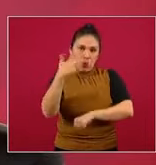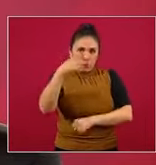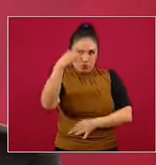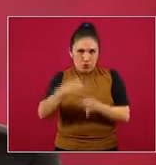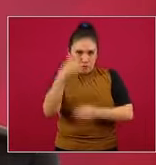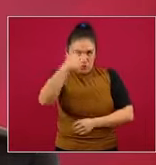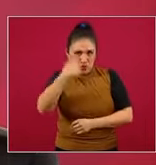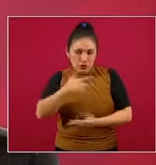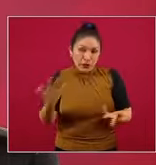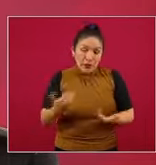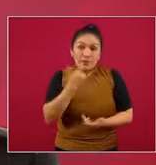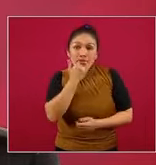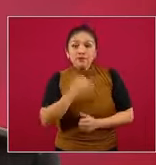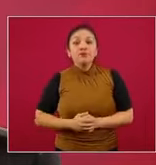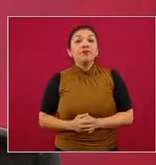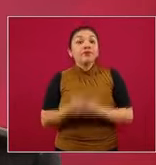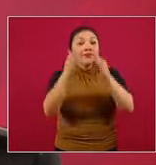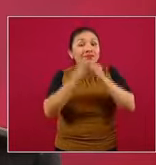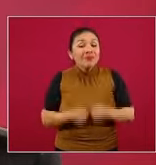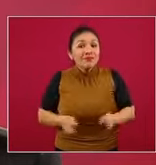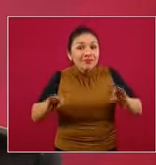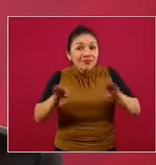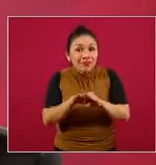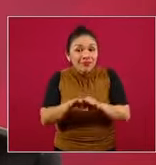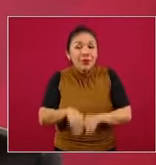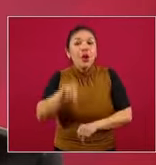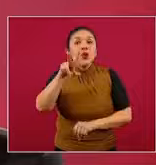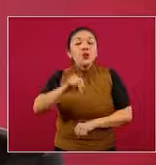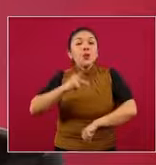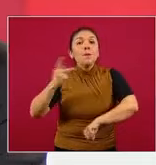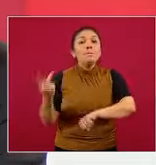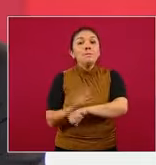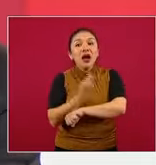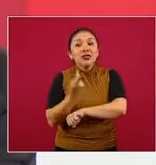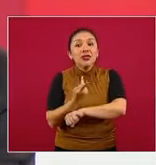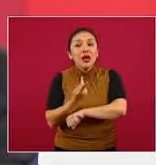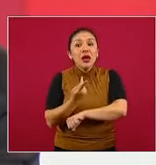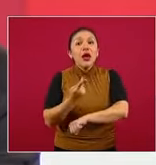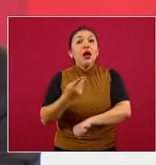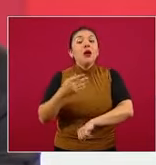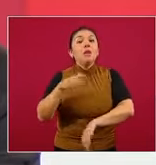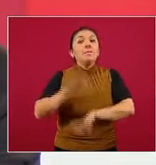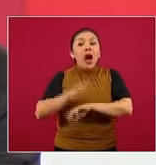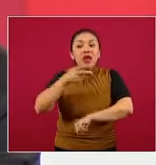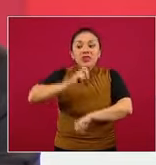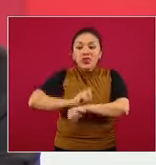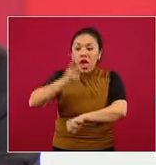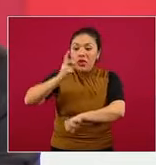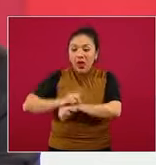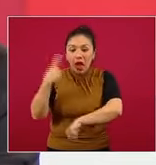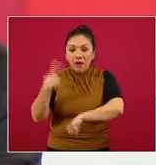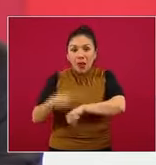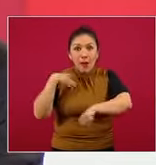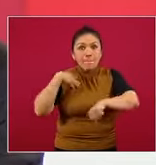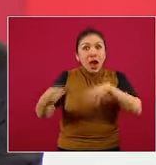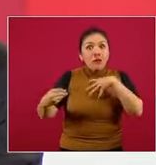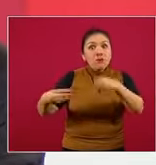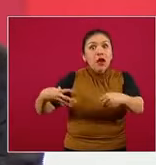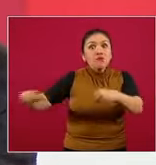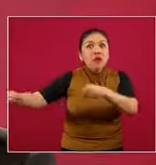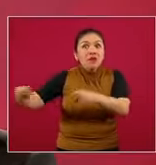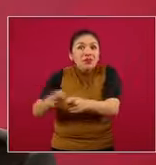pregunta. Es importante que no ocurra cada día la epidemia, es decir, que